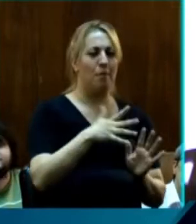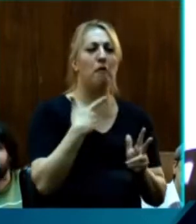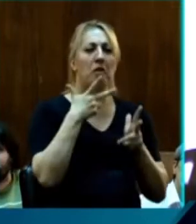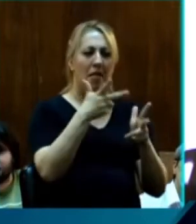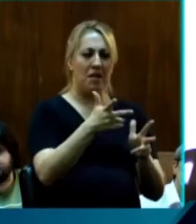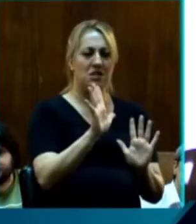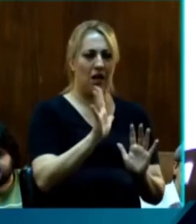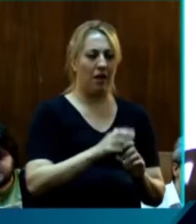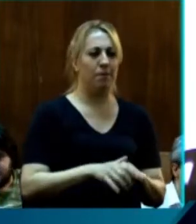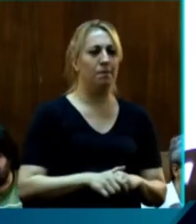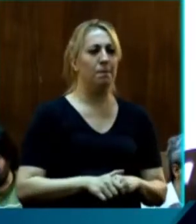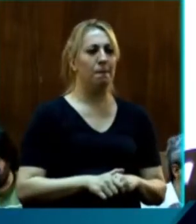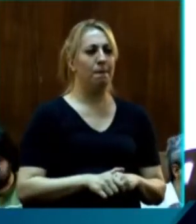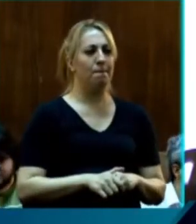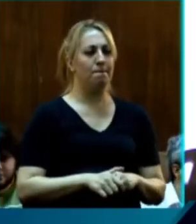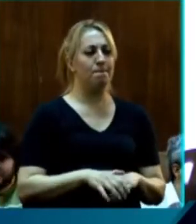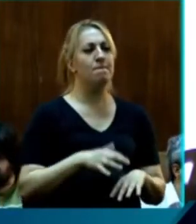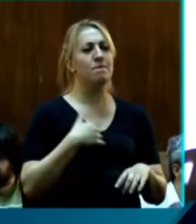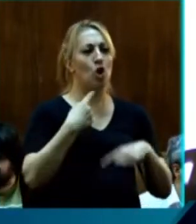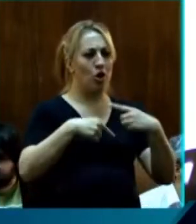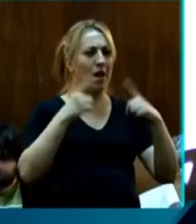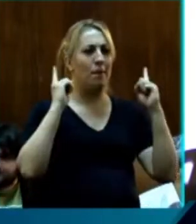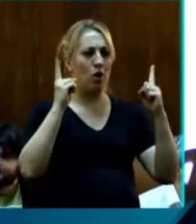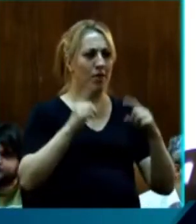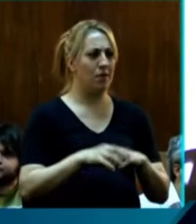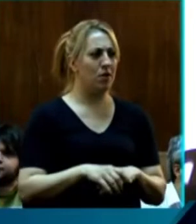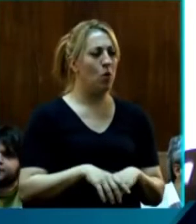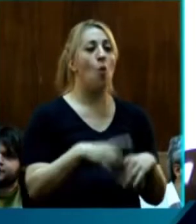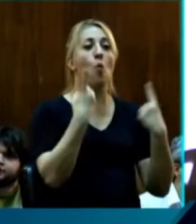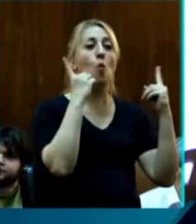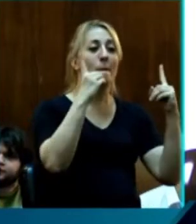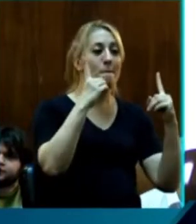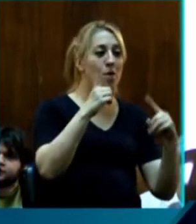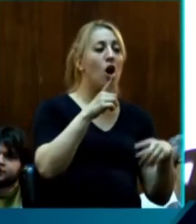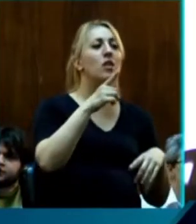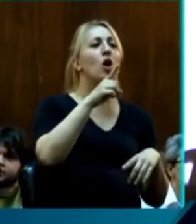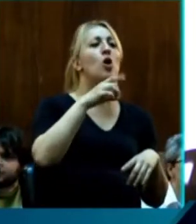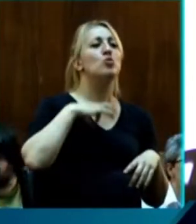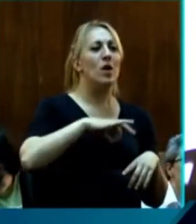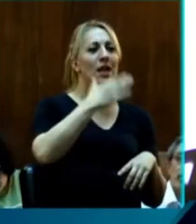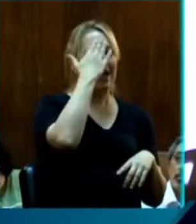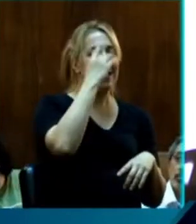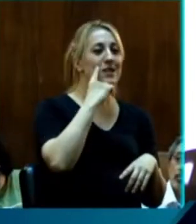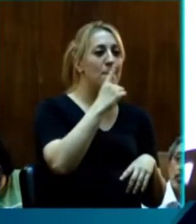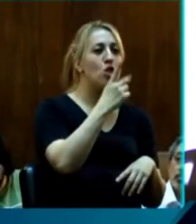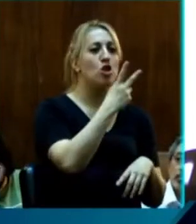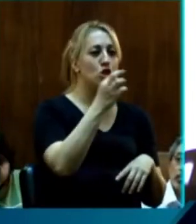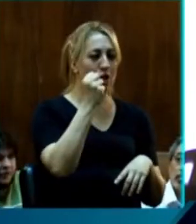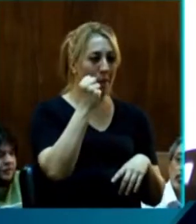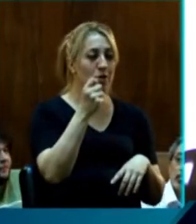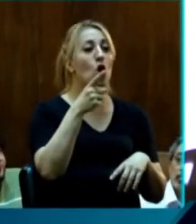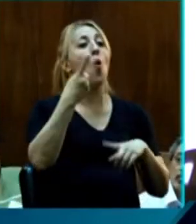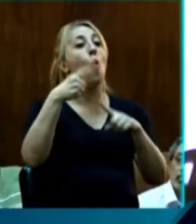ustedes los vean. Y seguimos con los docentes. Un docente ganaba 15.200 pesos cuando el litro de nafta